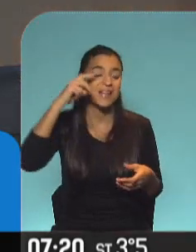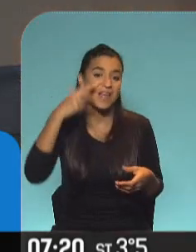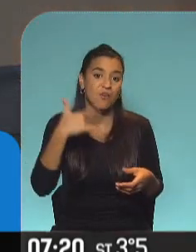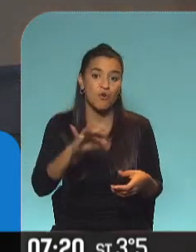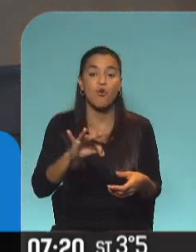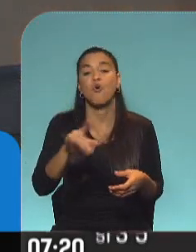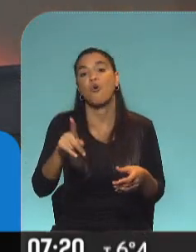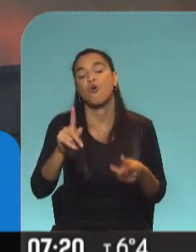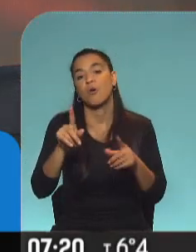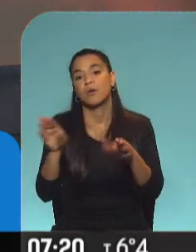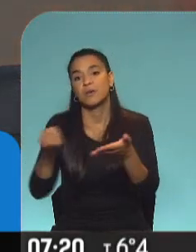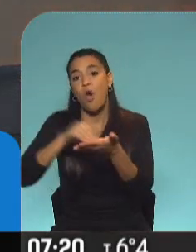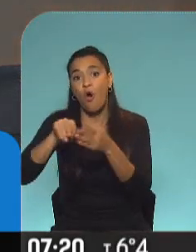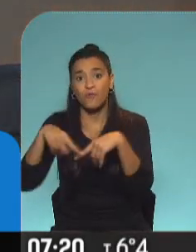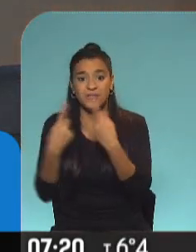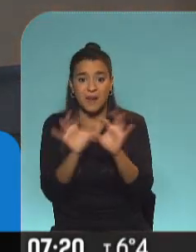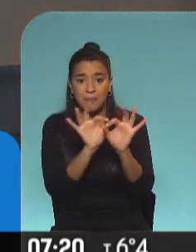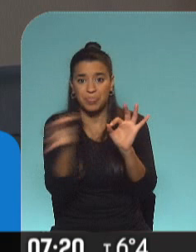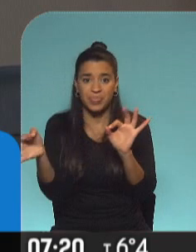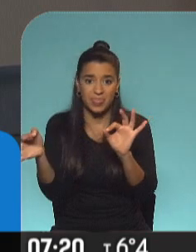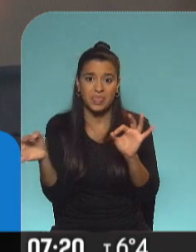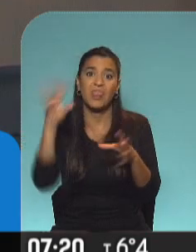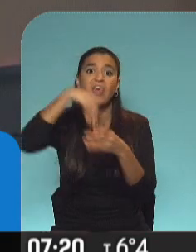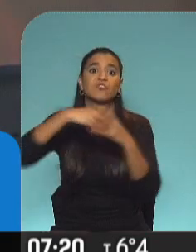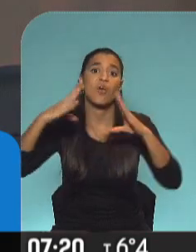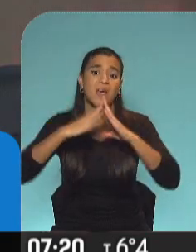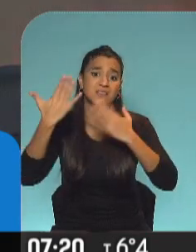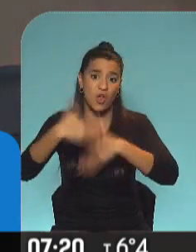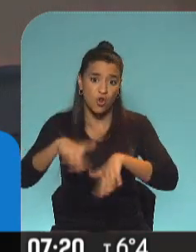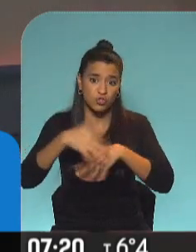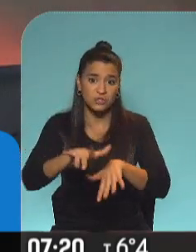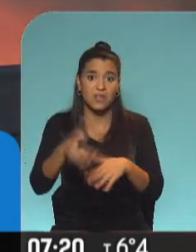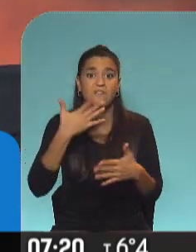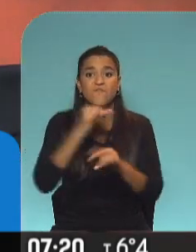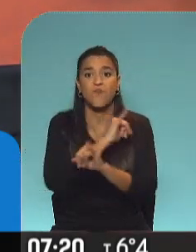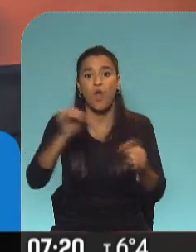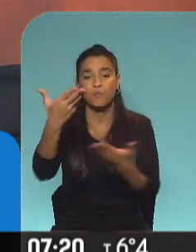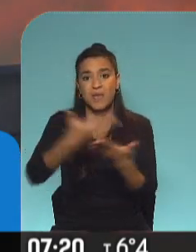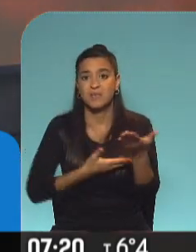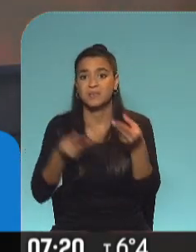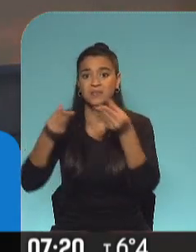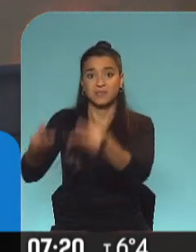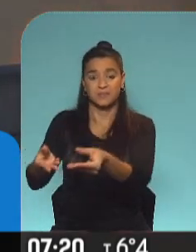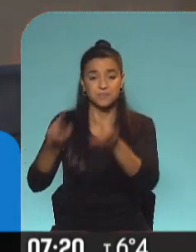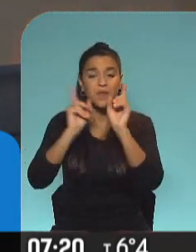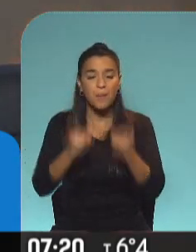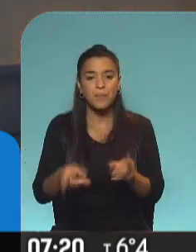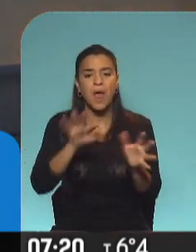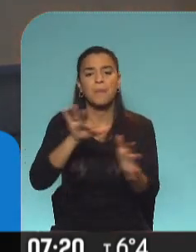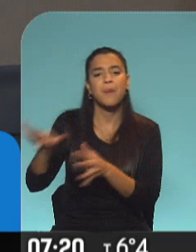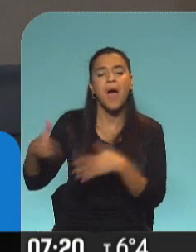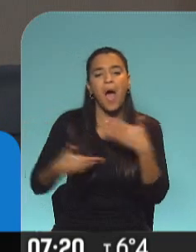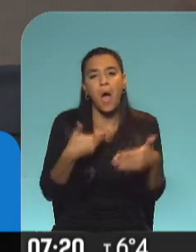muy cercano al del expresidente de la Nación en la Casa Rosada. Hasta ahí llegaban los informes. Digo, también es cierto que al margen de hacia